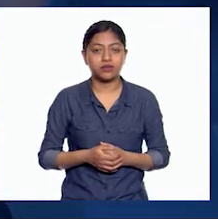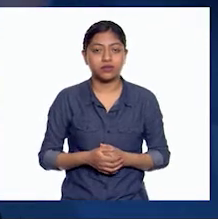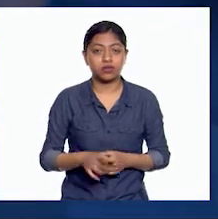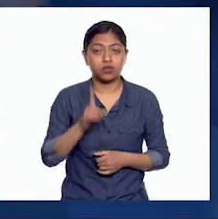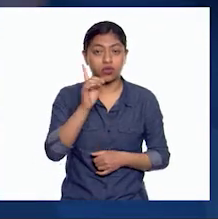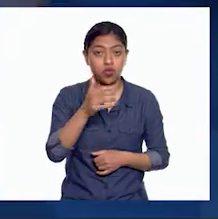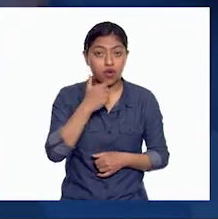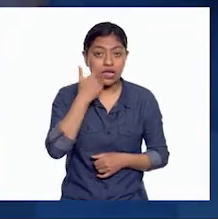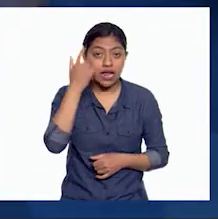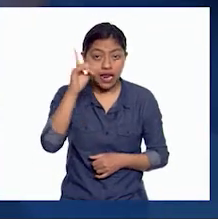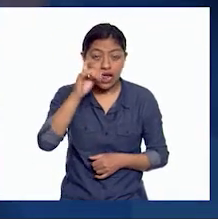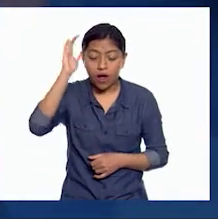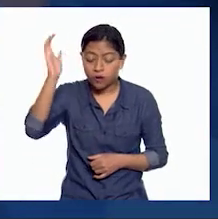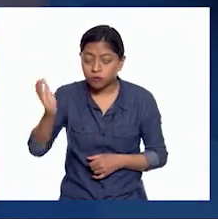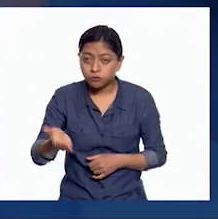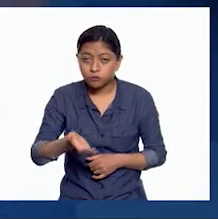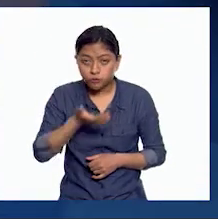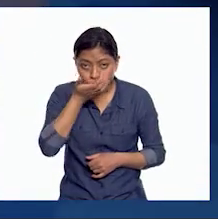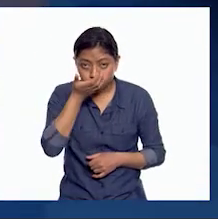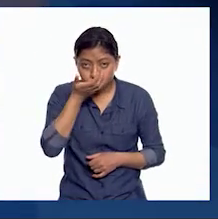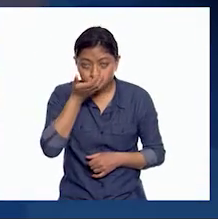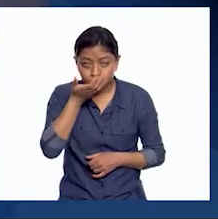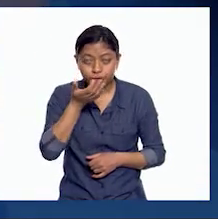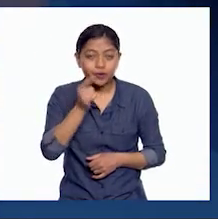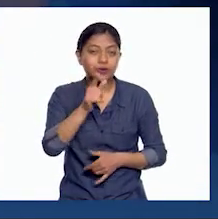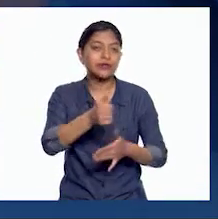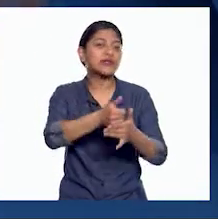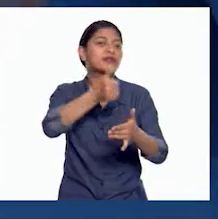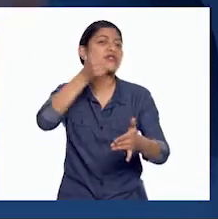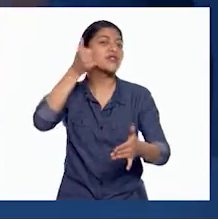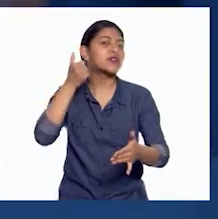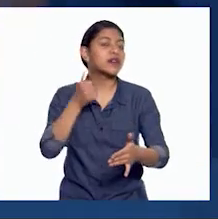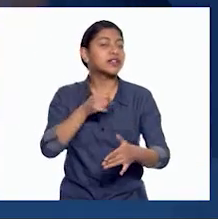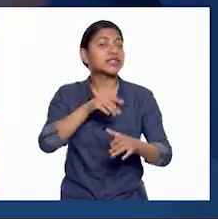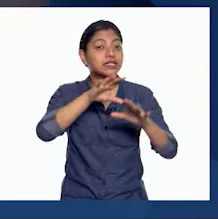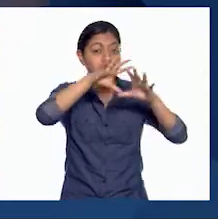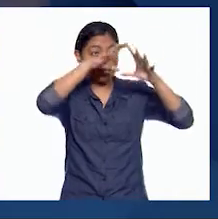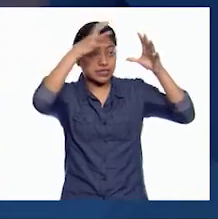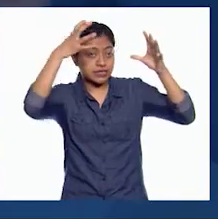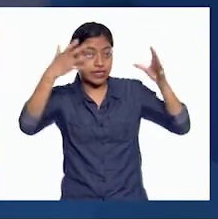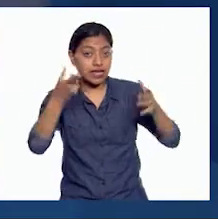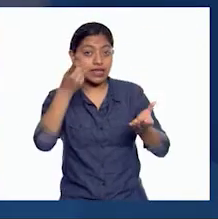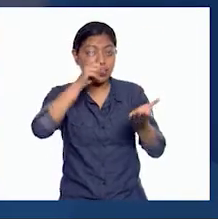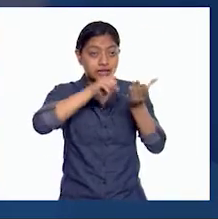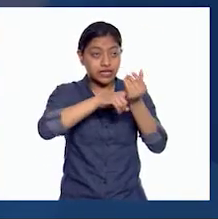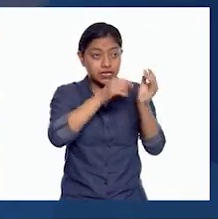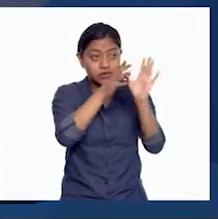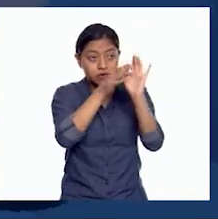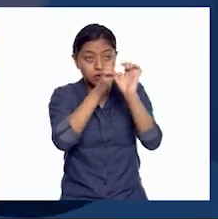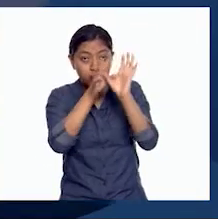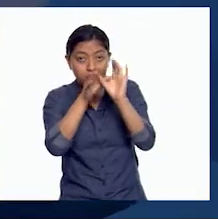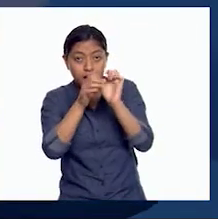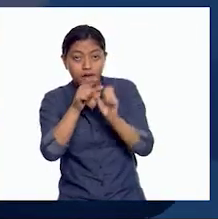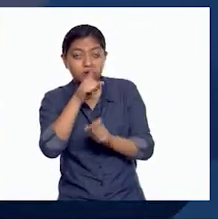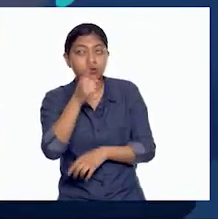si tú quieres beber, tendrás que contar las aves que escuchas.